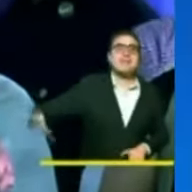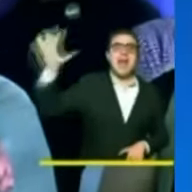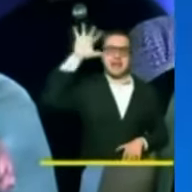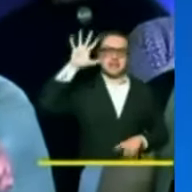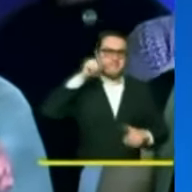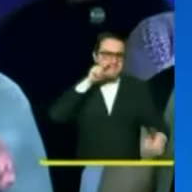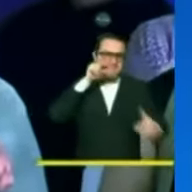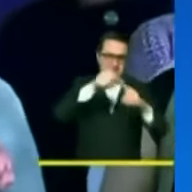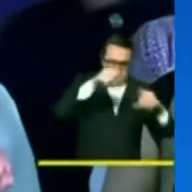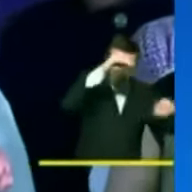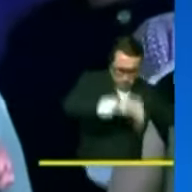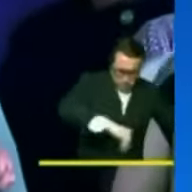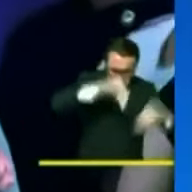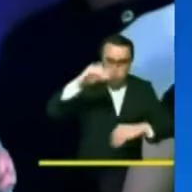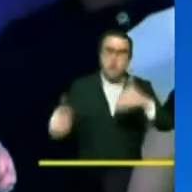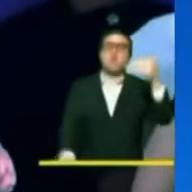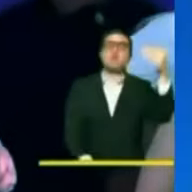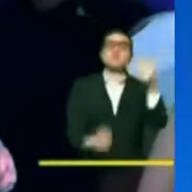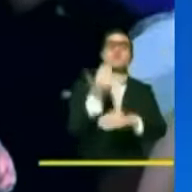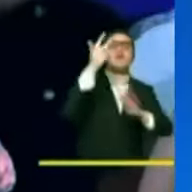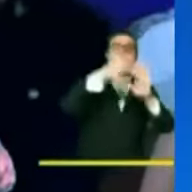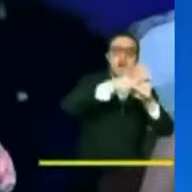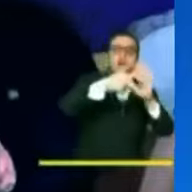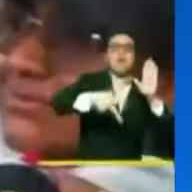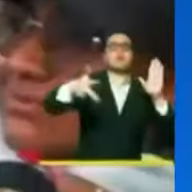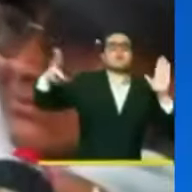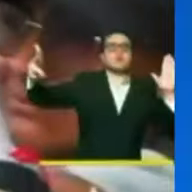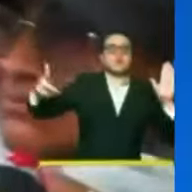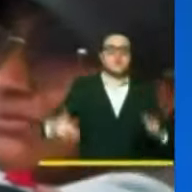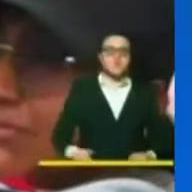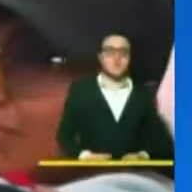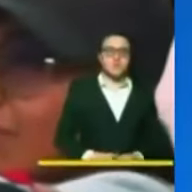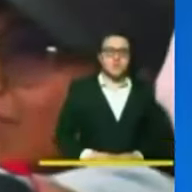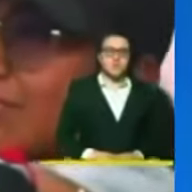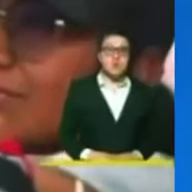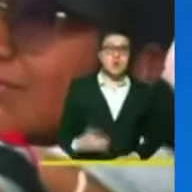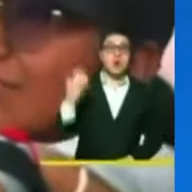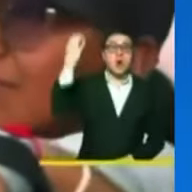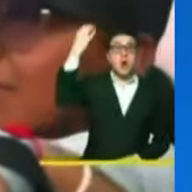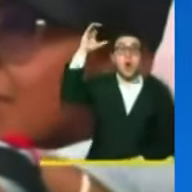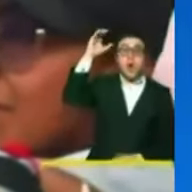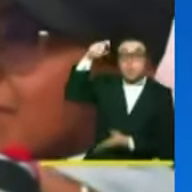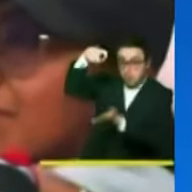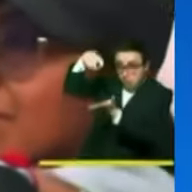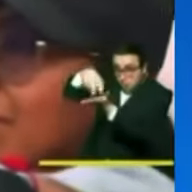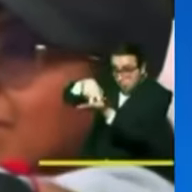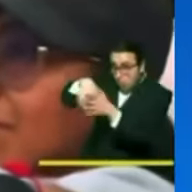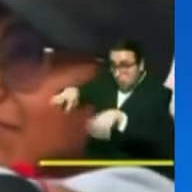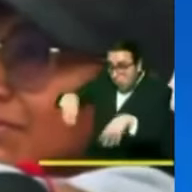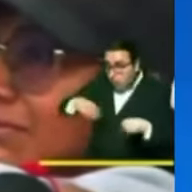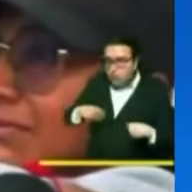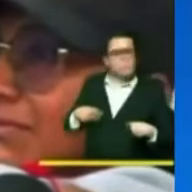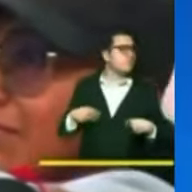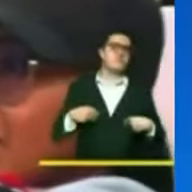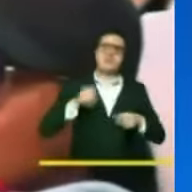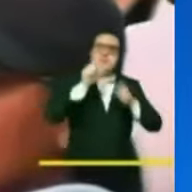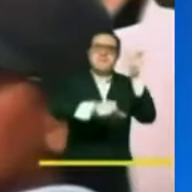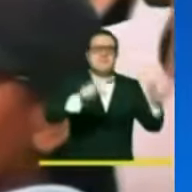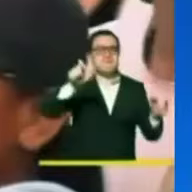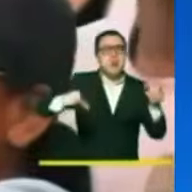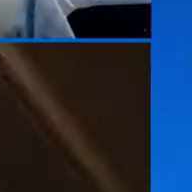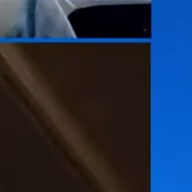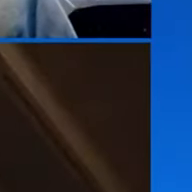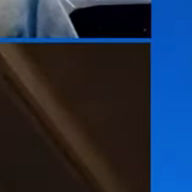recurre al sitio donde no le ha logrado salir adelante las reformas que él quiere pues creo que el gobierno está fracasando